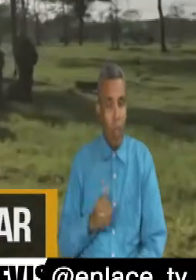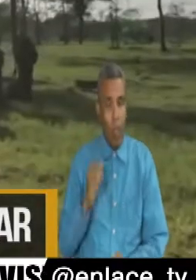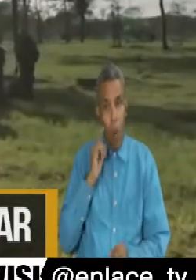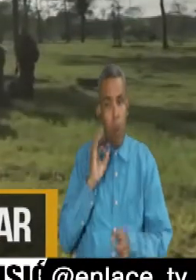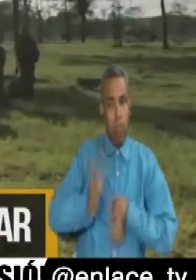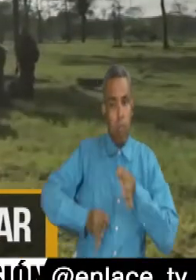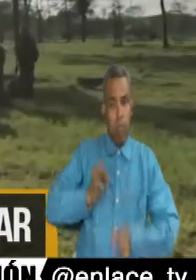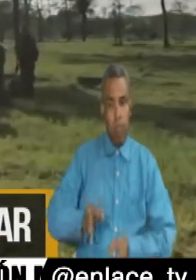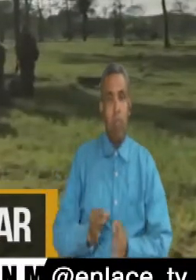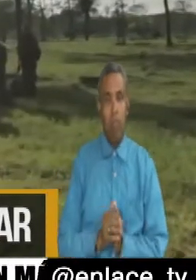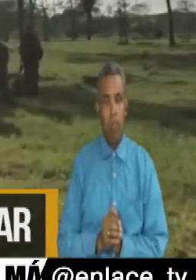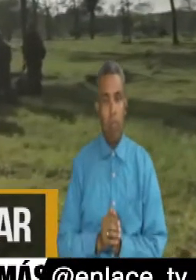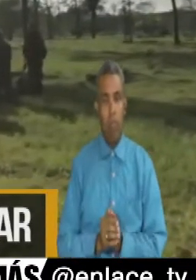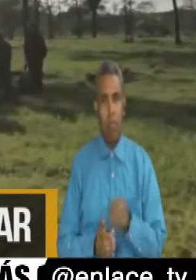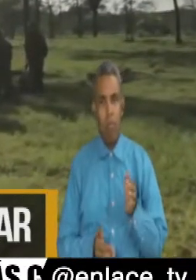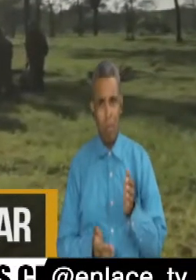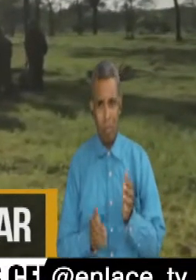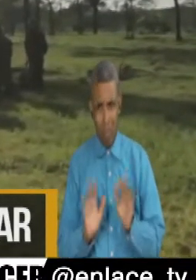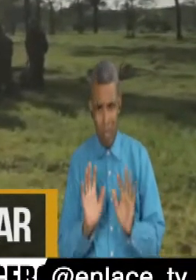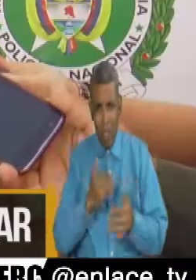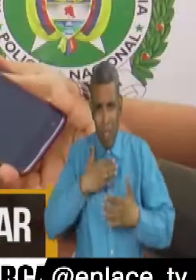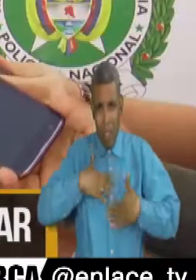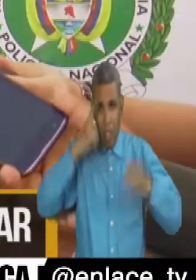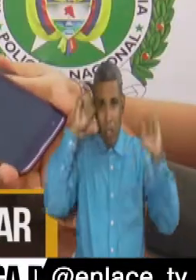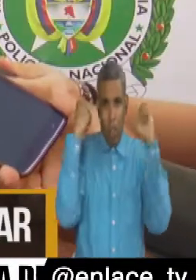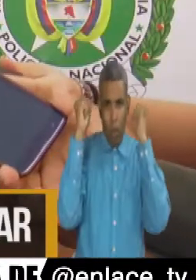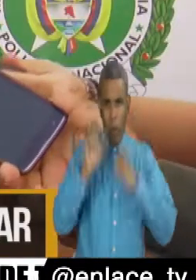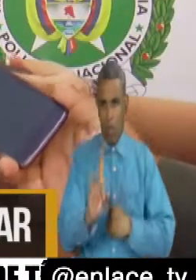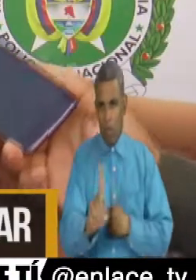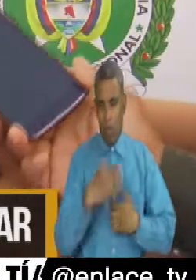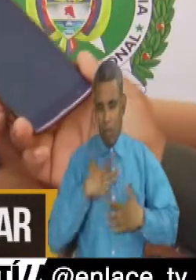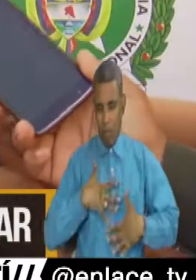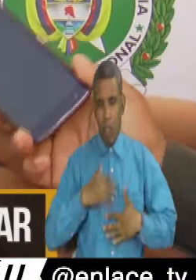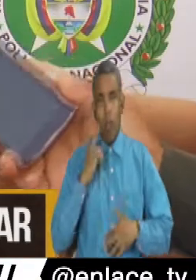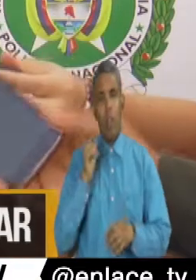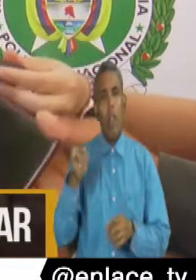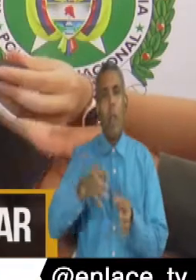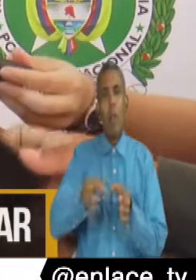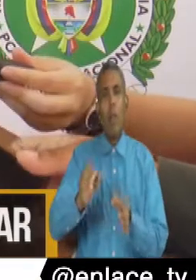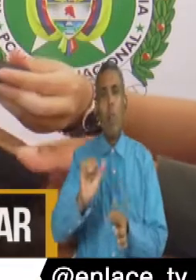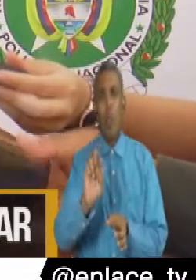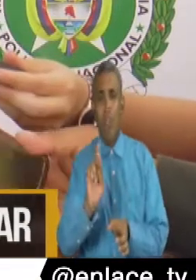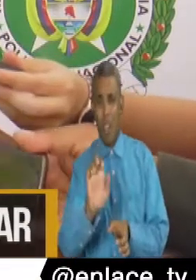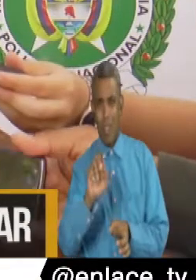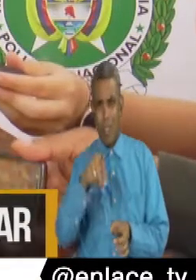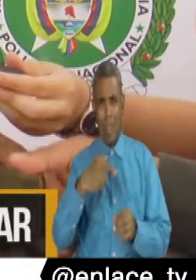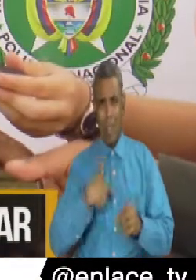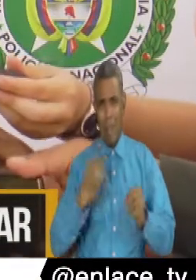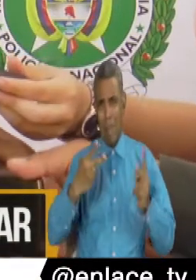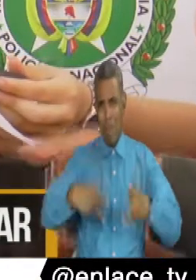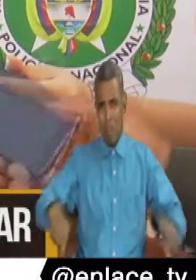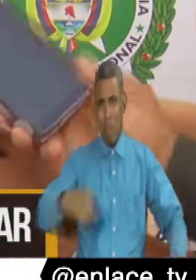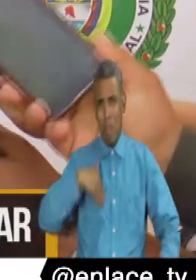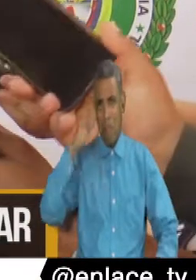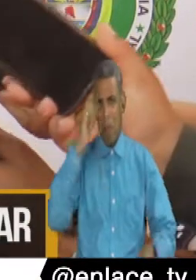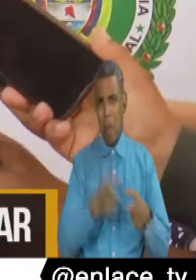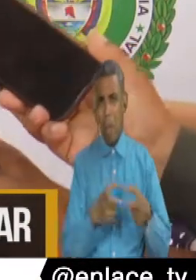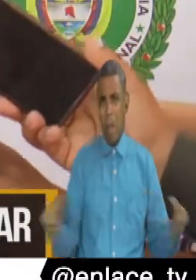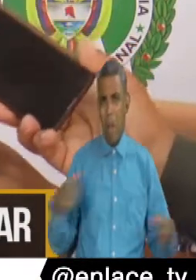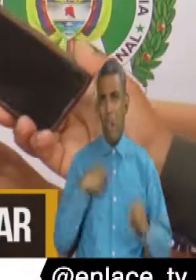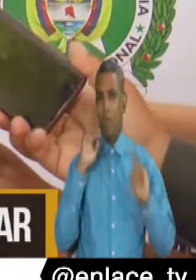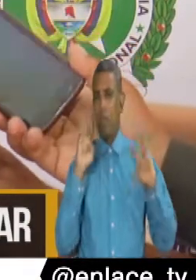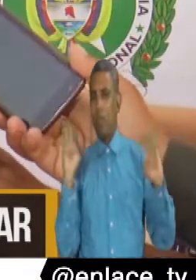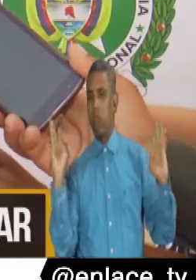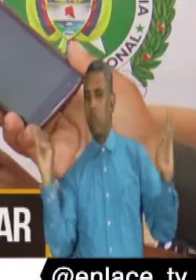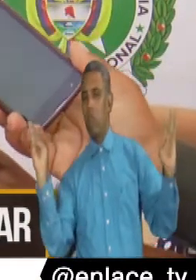número de efectivos de policía en Arenal, tanto así que incrementé también la comandancia, la pasé de suboficial a un